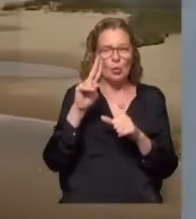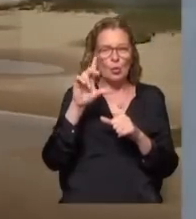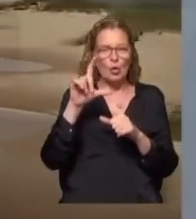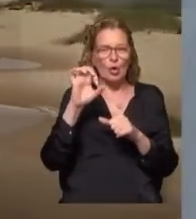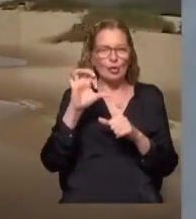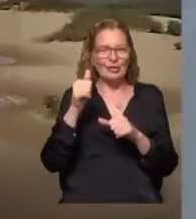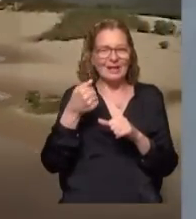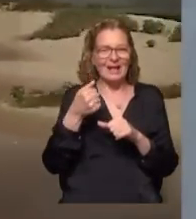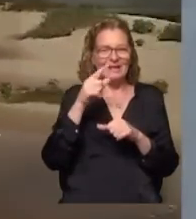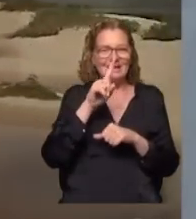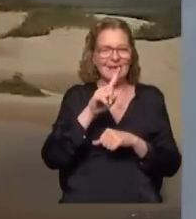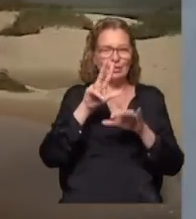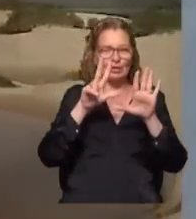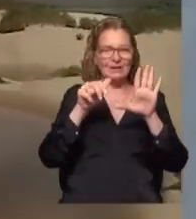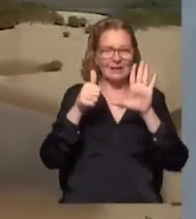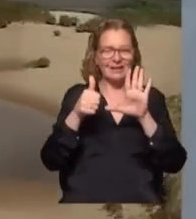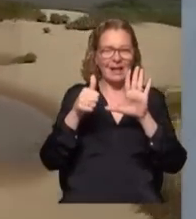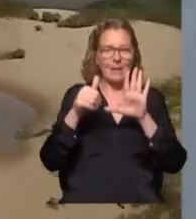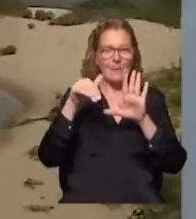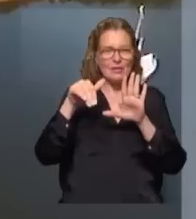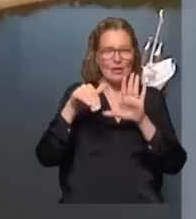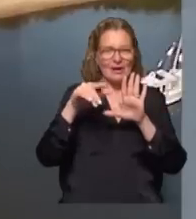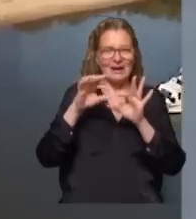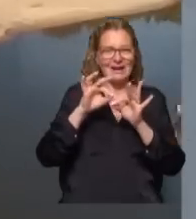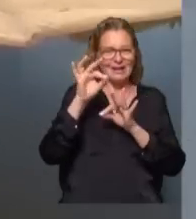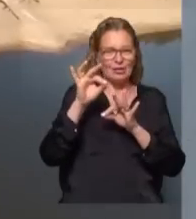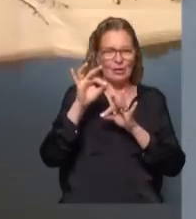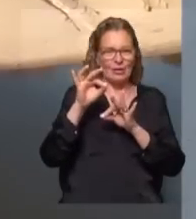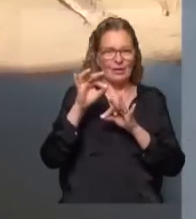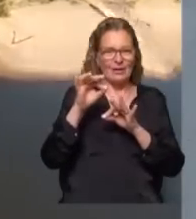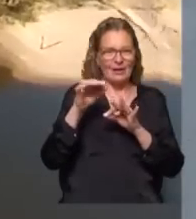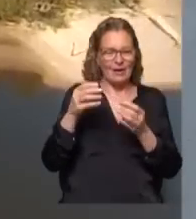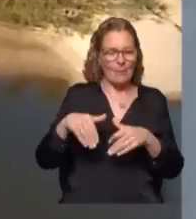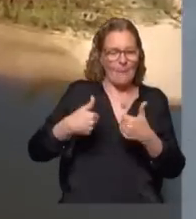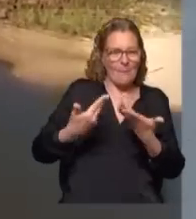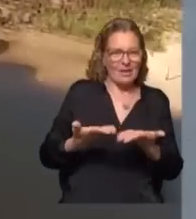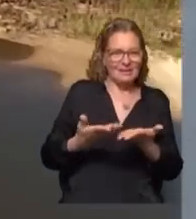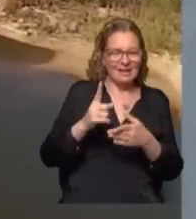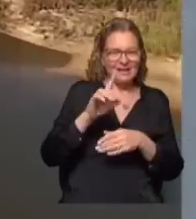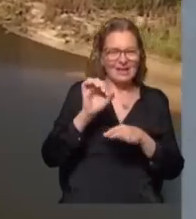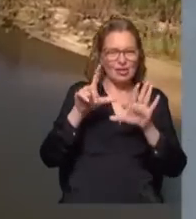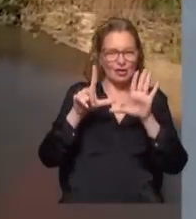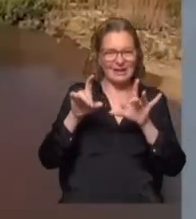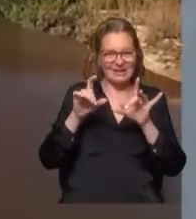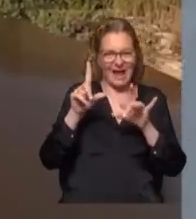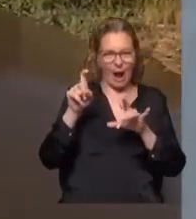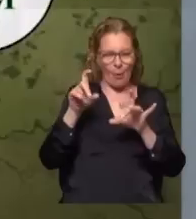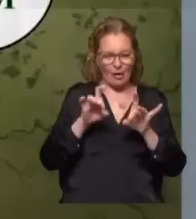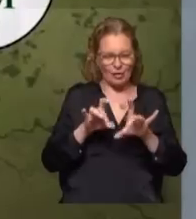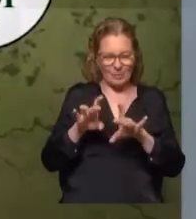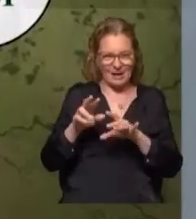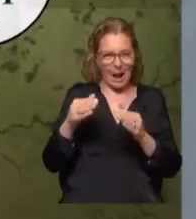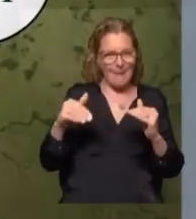136 millones de litros de agua del río negro por día y vierte 107 millones de litros de agua contaminada al mismo